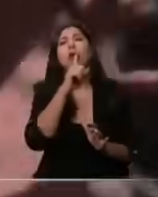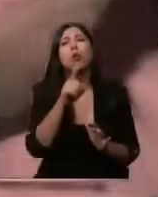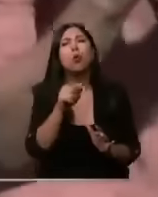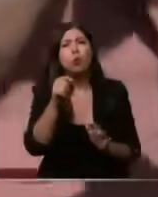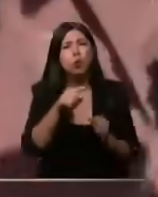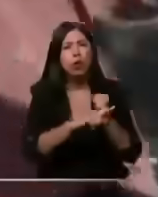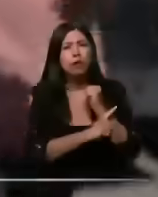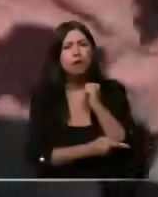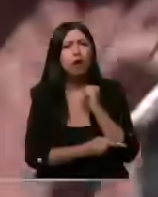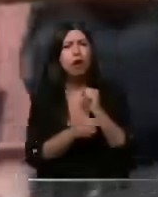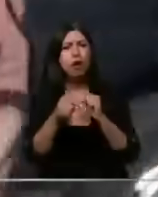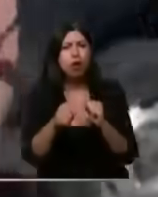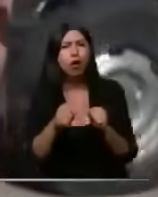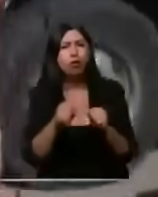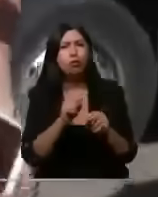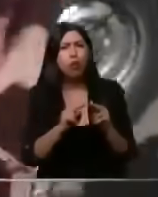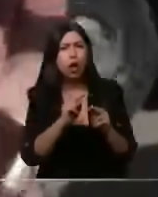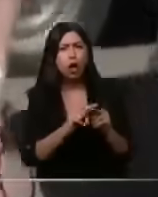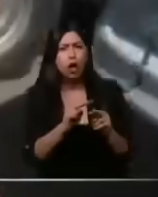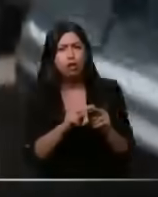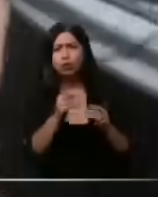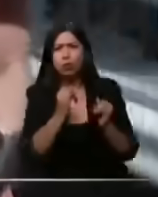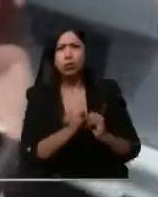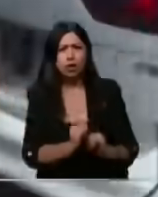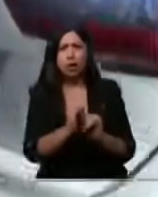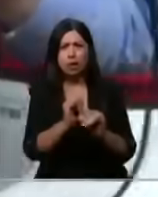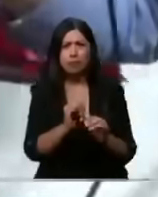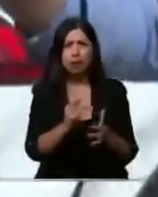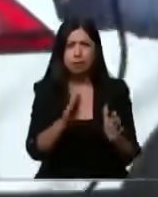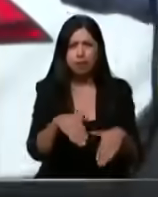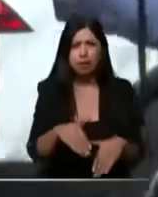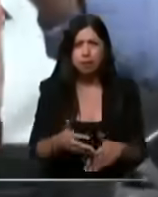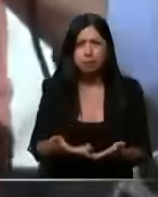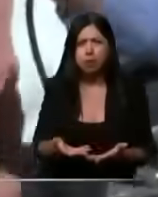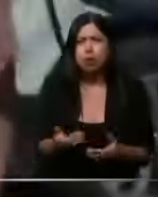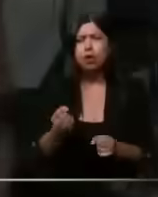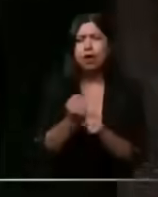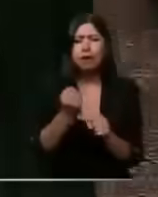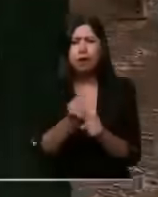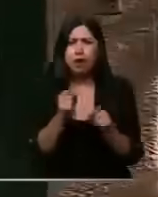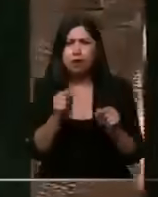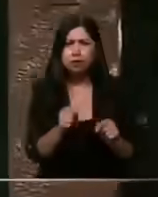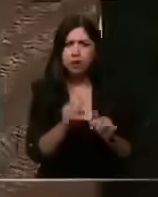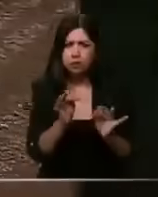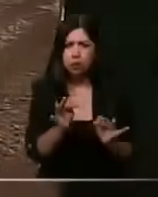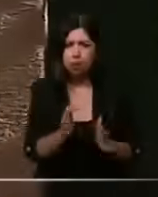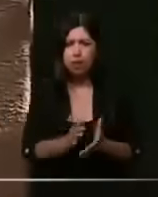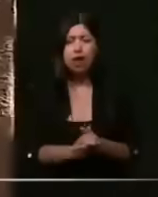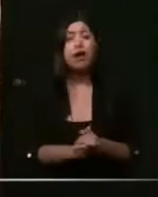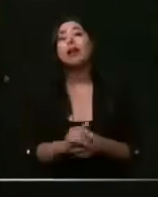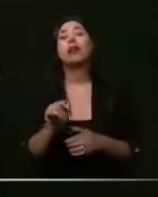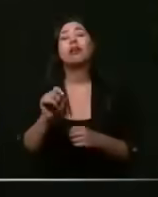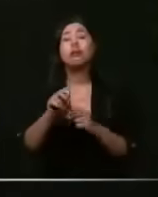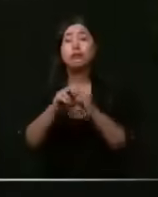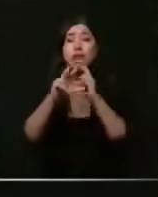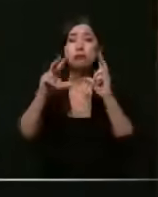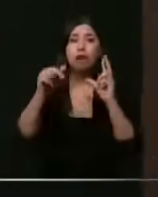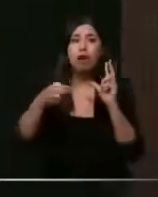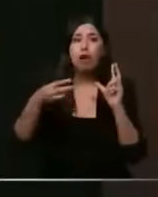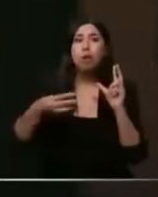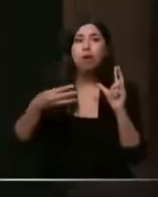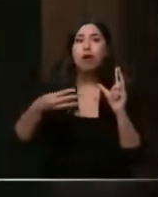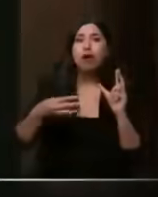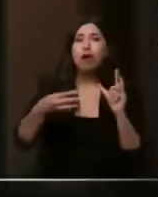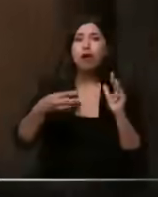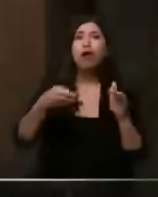habitual? ¿Estos son los únicos clientes con los que usted supuestamente habría trabajado de esta manera? Este martes despertamos con la noticia del